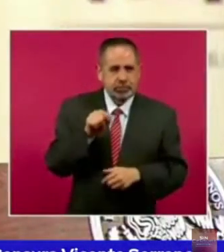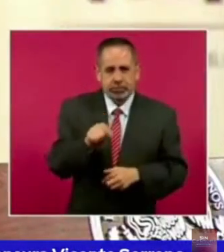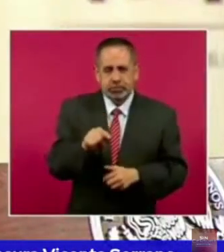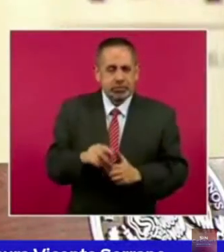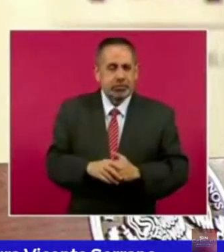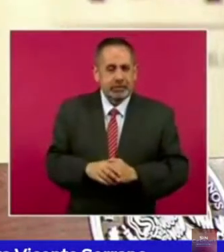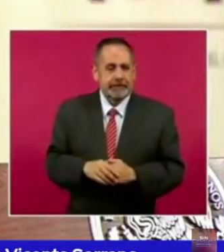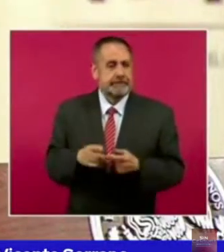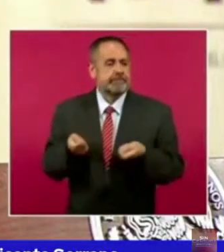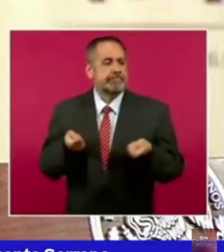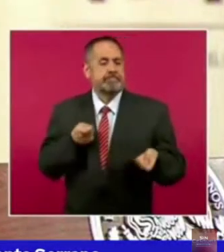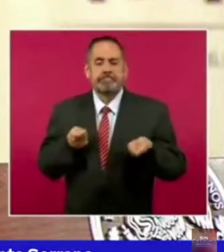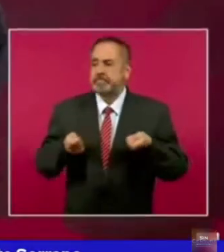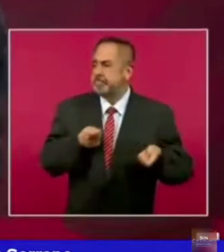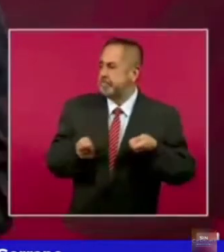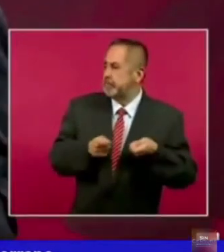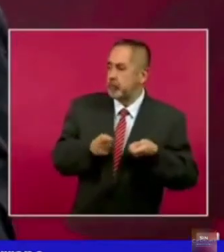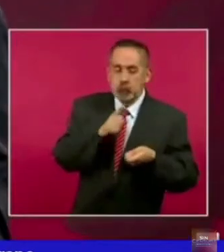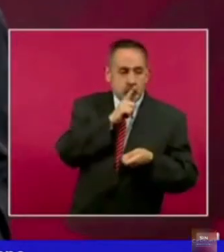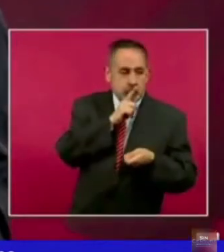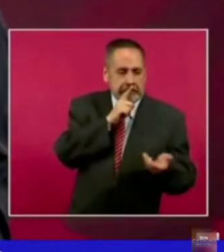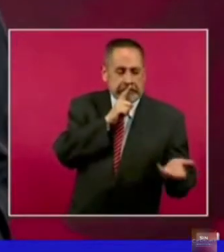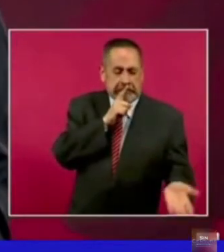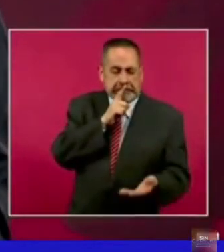de que lo manejaban.